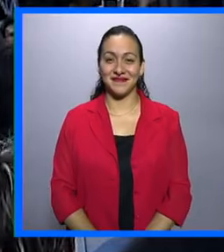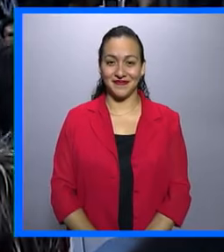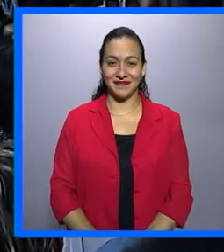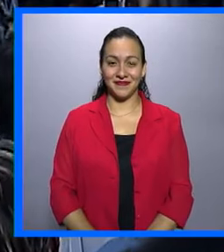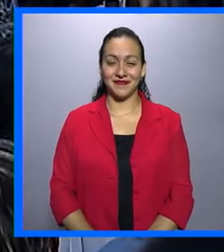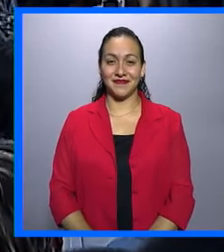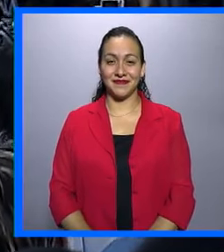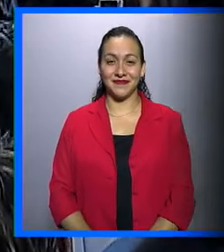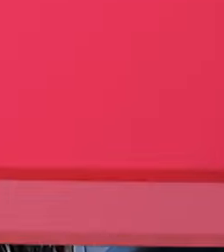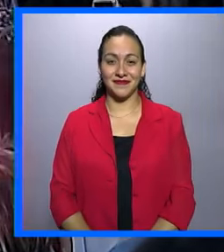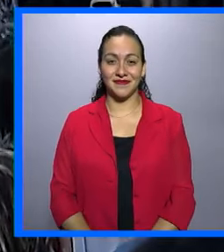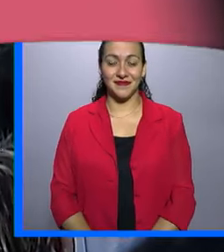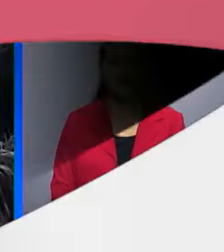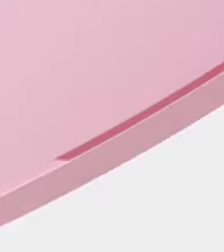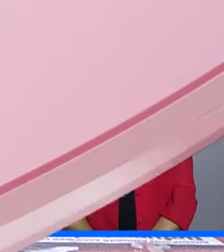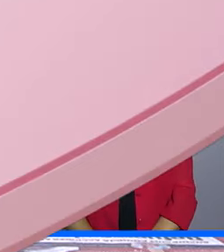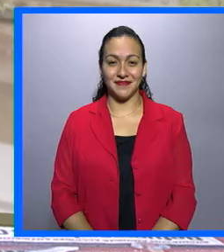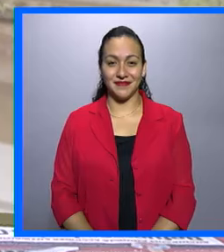Pérez.